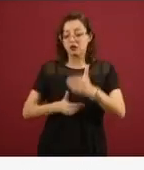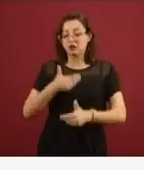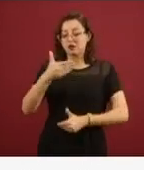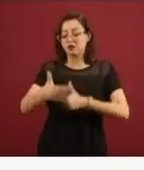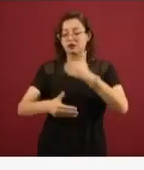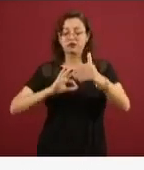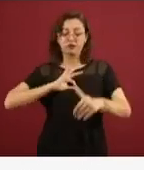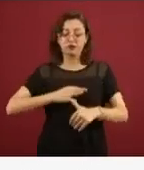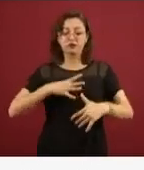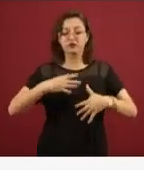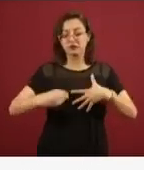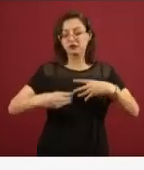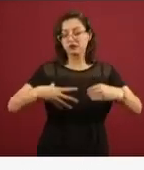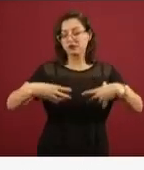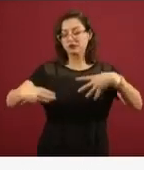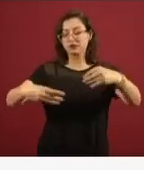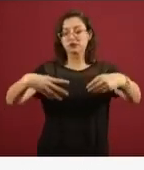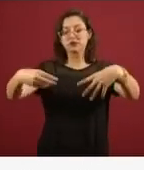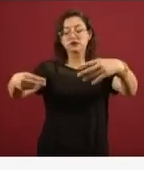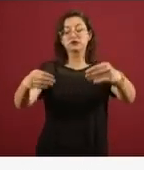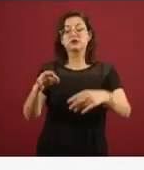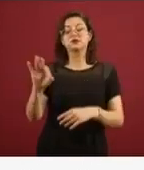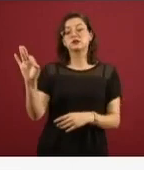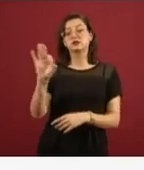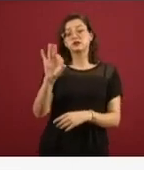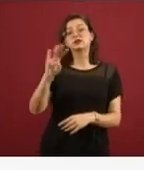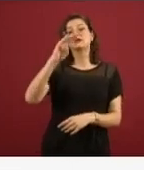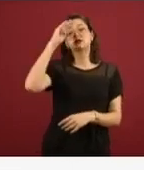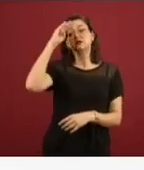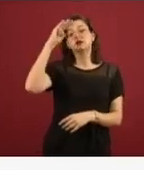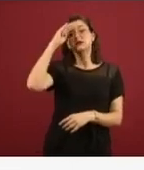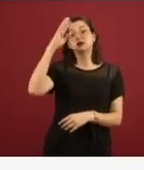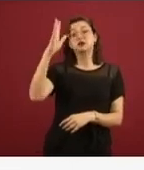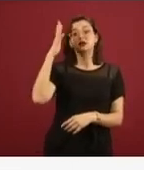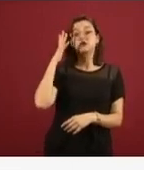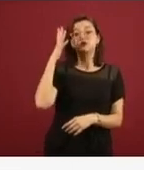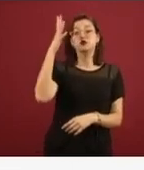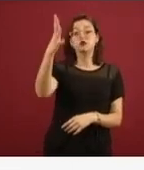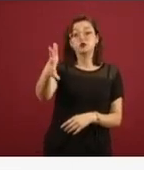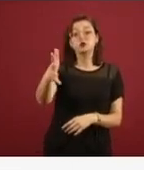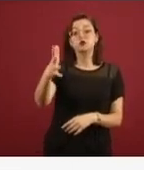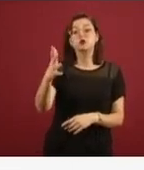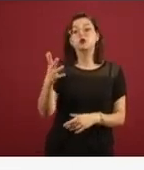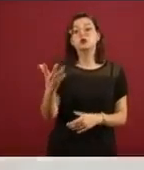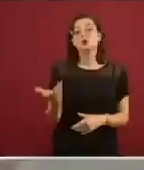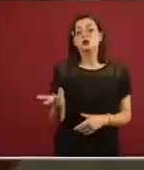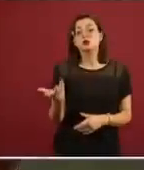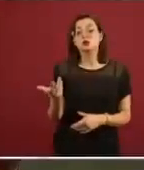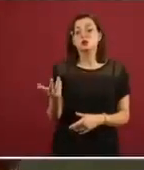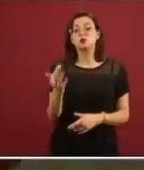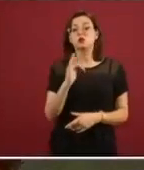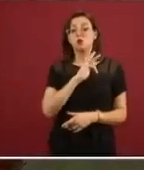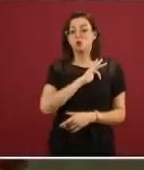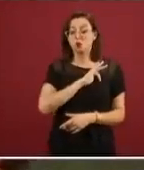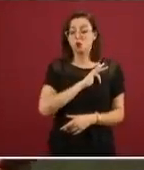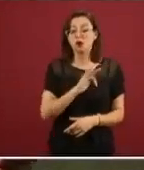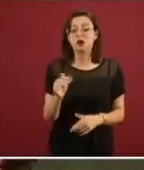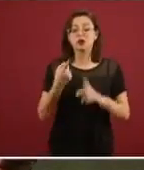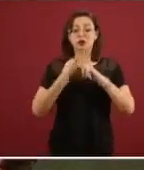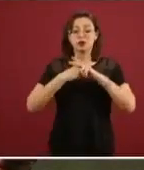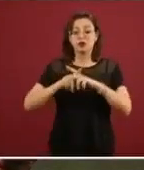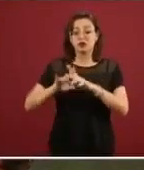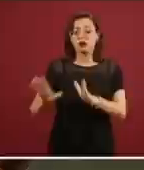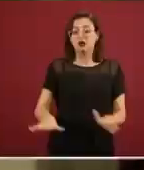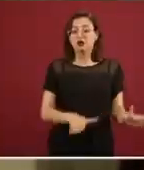incrementando la transmisión, inclusive pensando que en un futuro inmediato pudiéramos estar ya entrando en un escenario